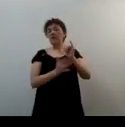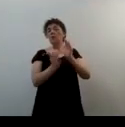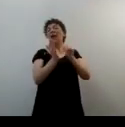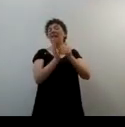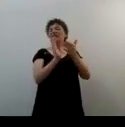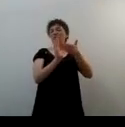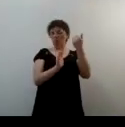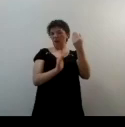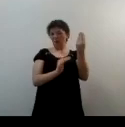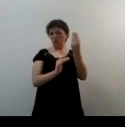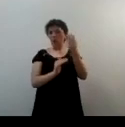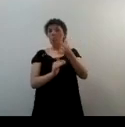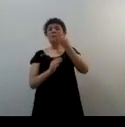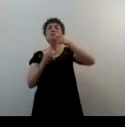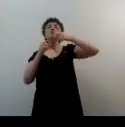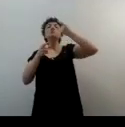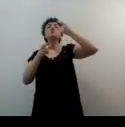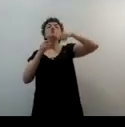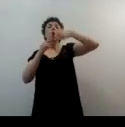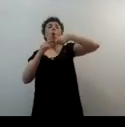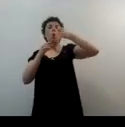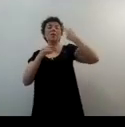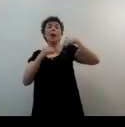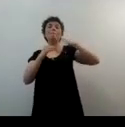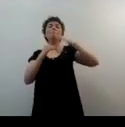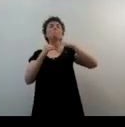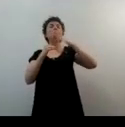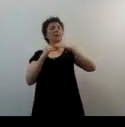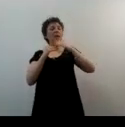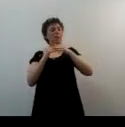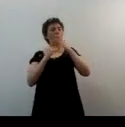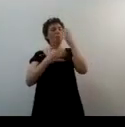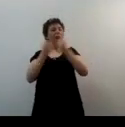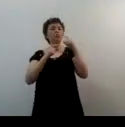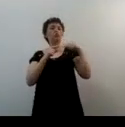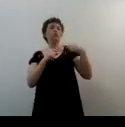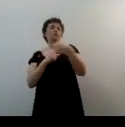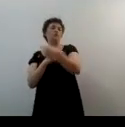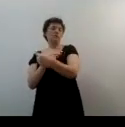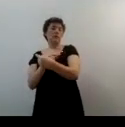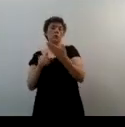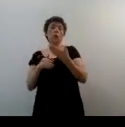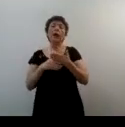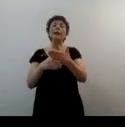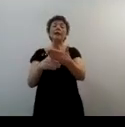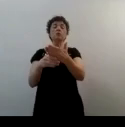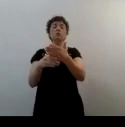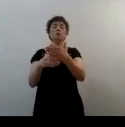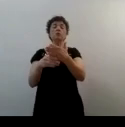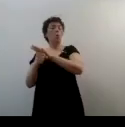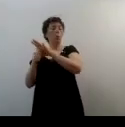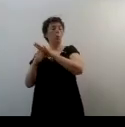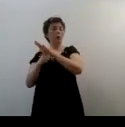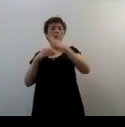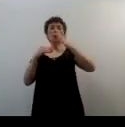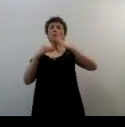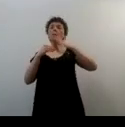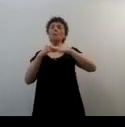y un yogur. Con eso ya tengo un mínimo de lácteo y con el resto de los alimentos ya habré cubierto probablemente la cantidad de